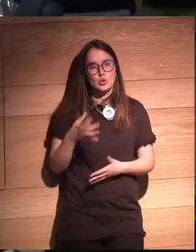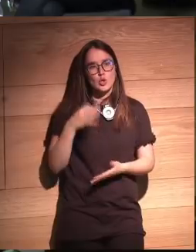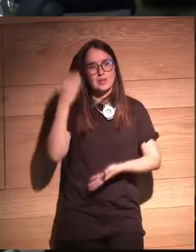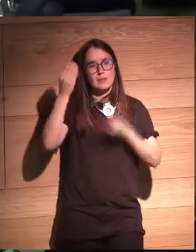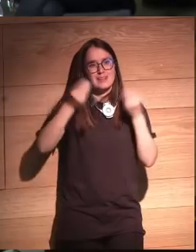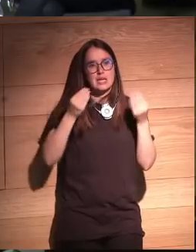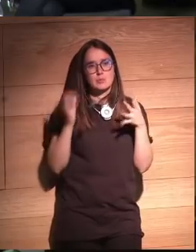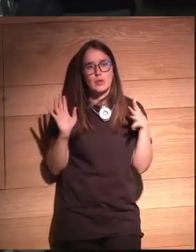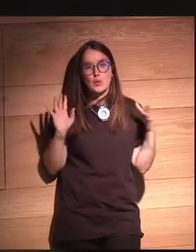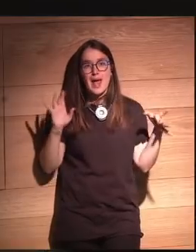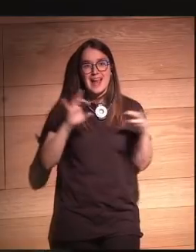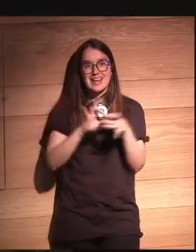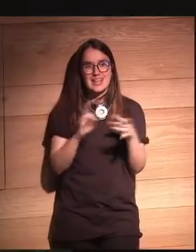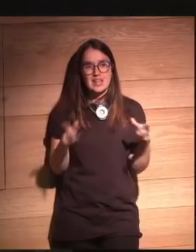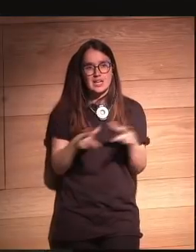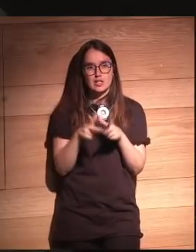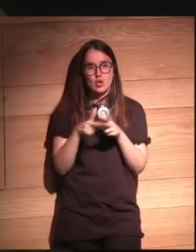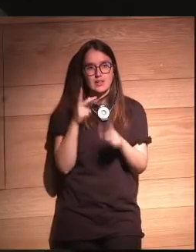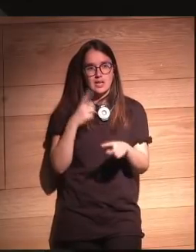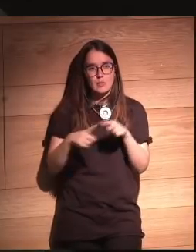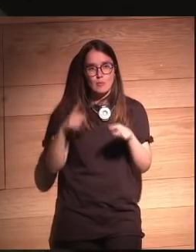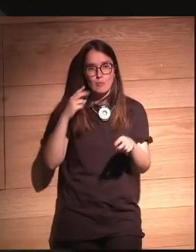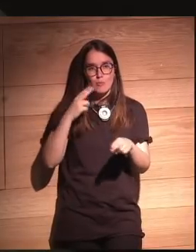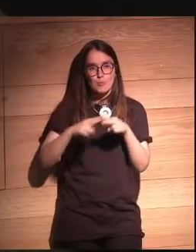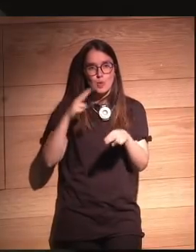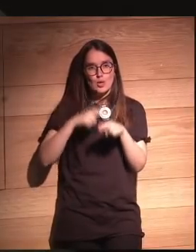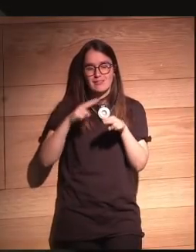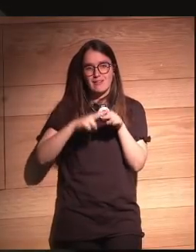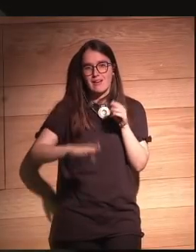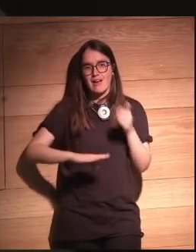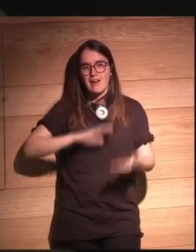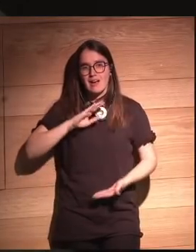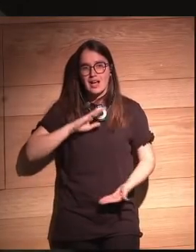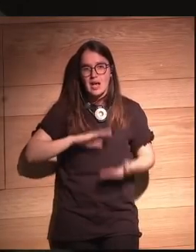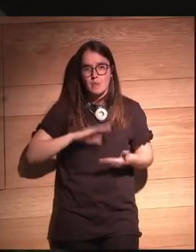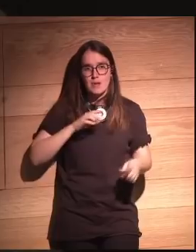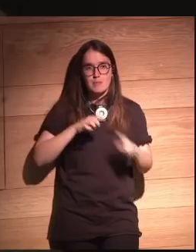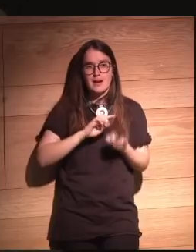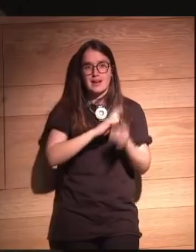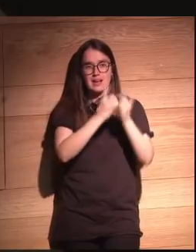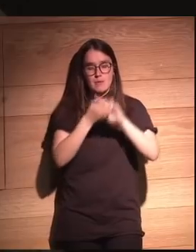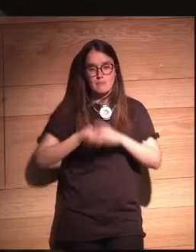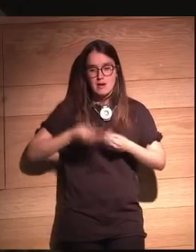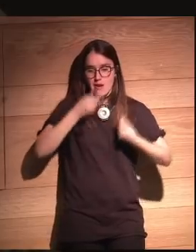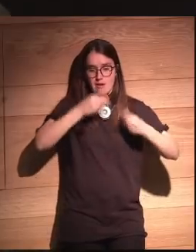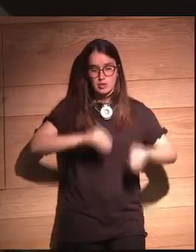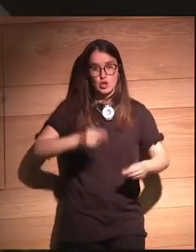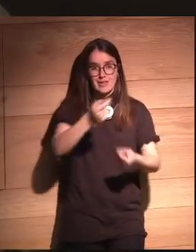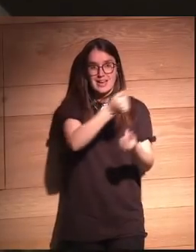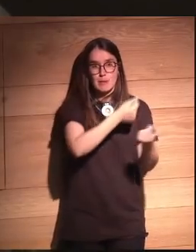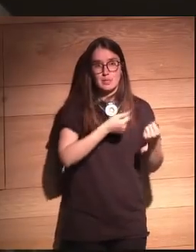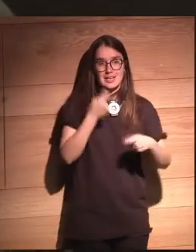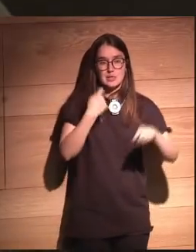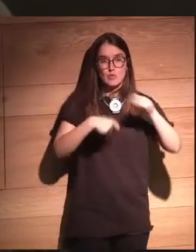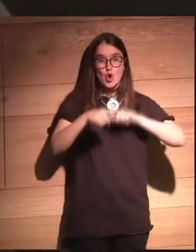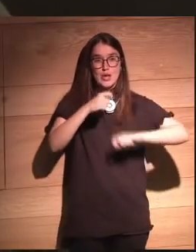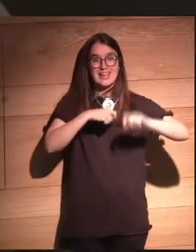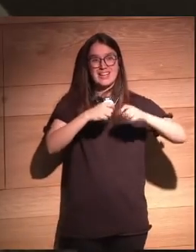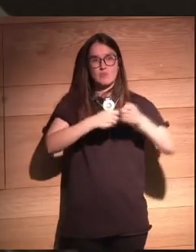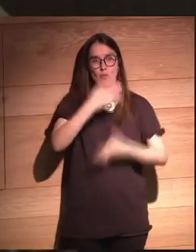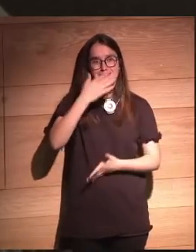una alianza social y política capaz de cambiar lo que ha sido la trayectoria del capitalismo inmobiliario en España, al